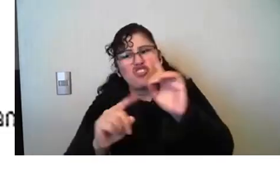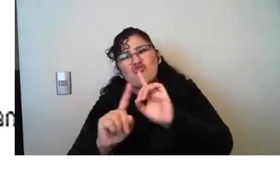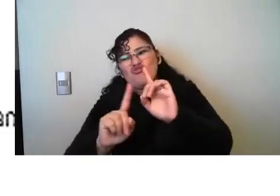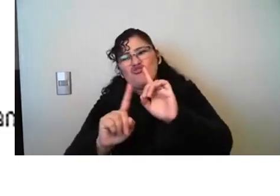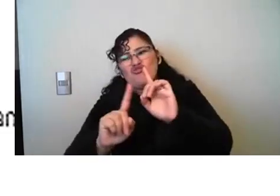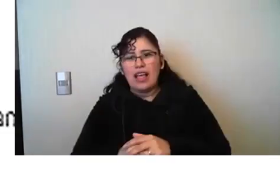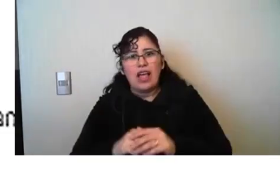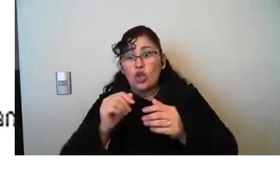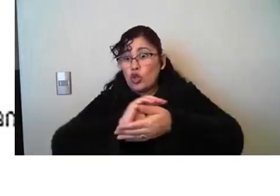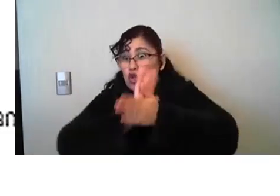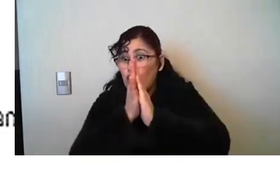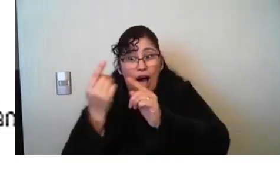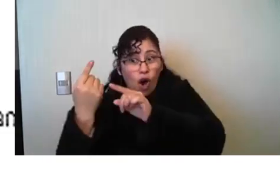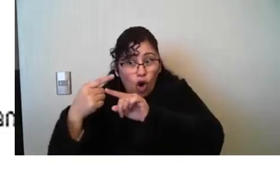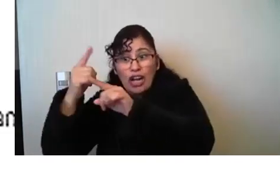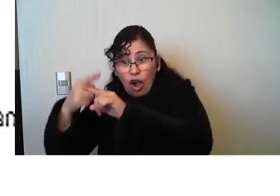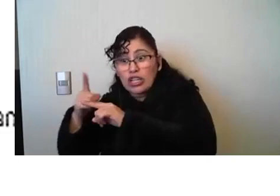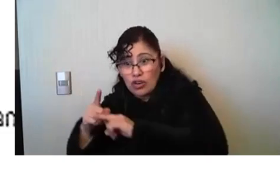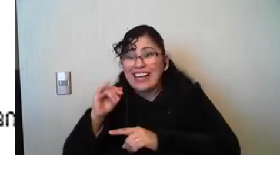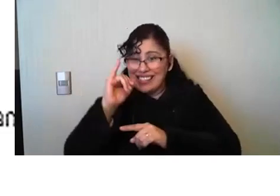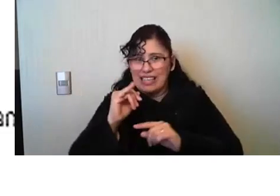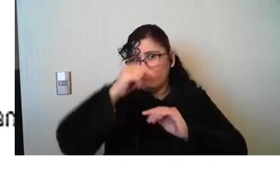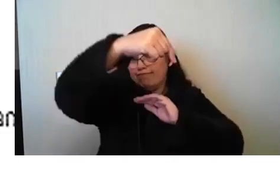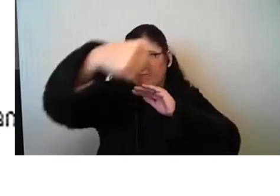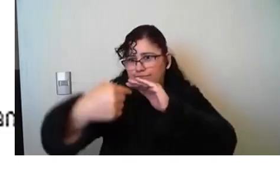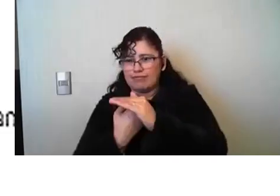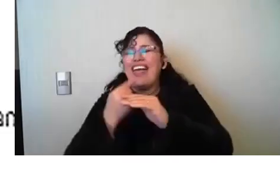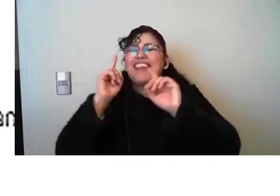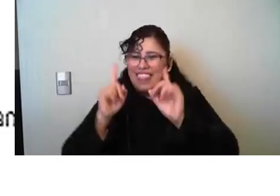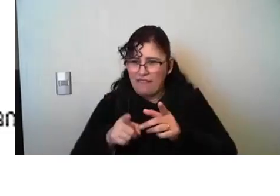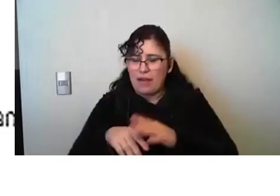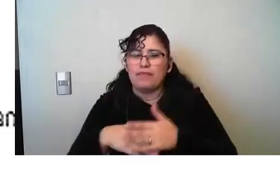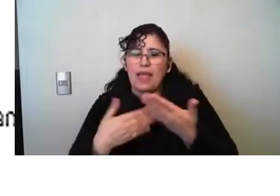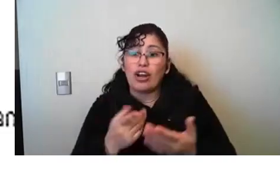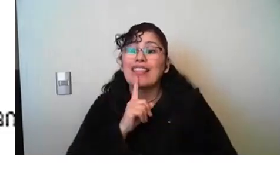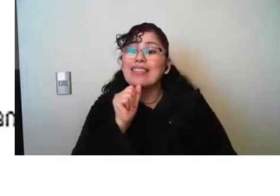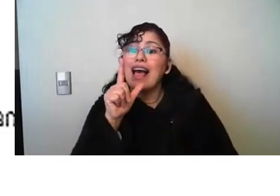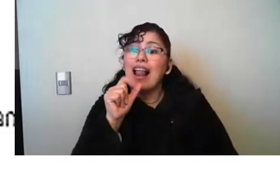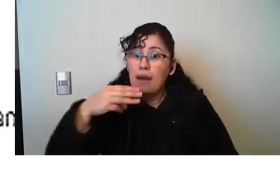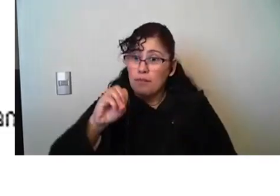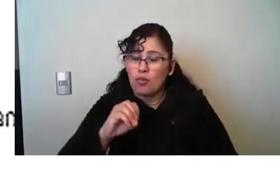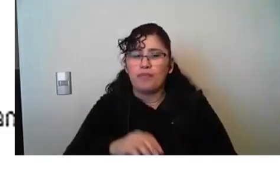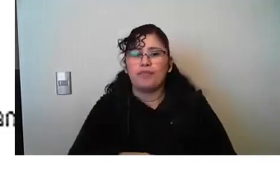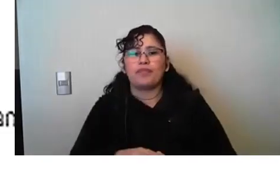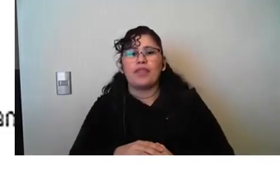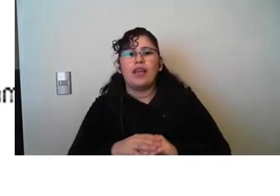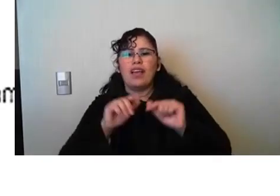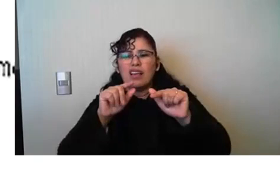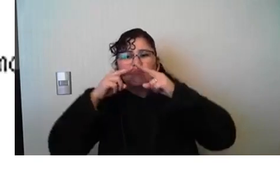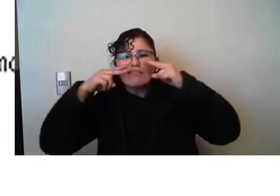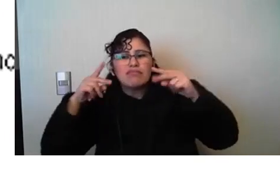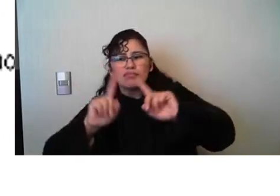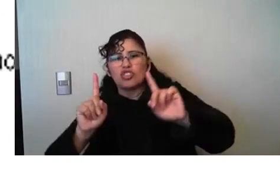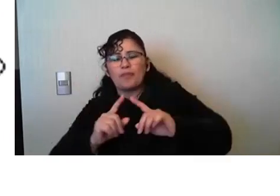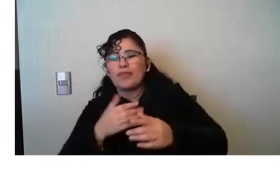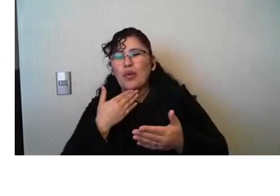tálamo, ¿ya? Entonces el tálamo recibe toda la información excepto el olfato. Cuando